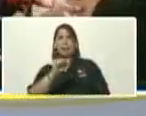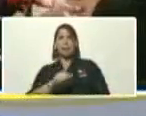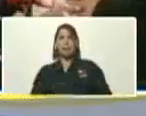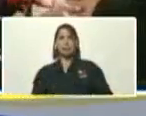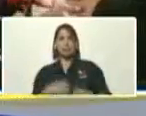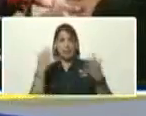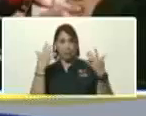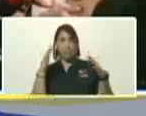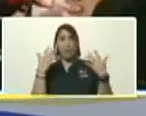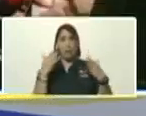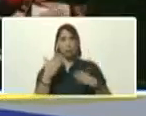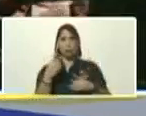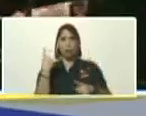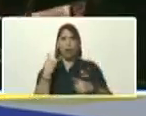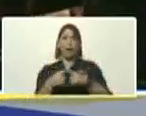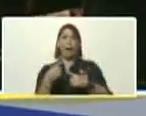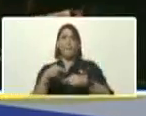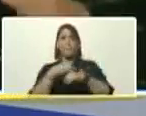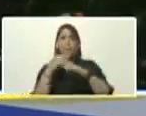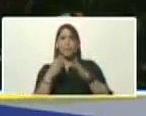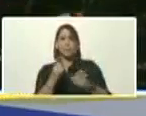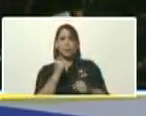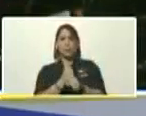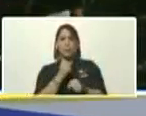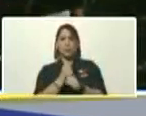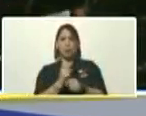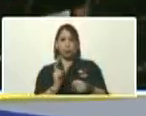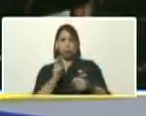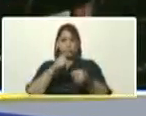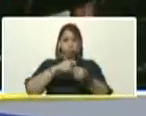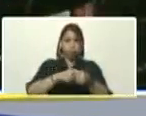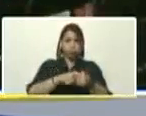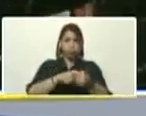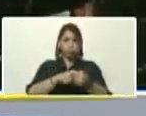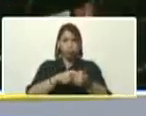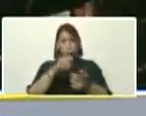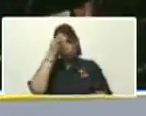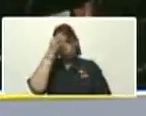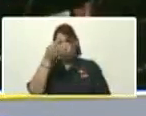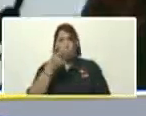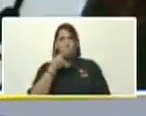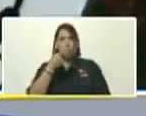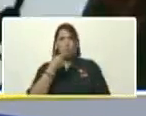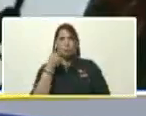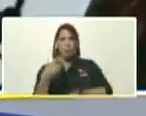María Cristina, miembro del Consejo Político de la Revolución.